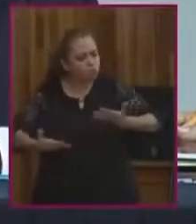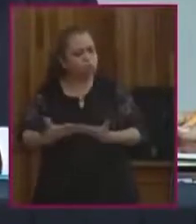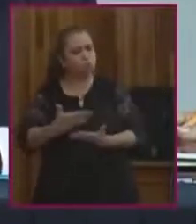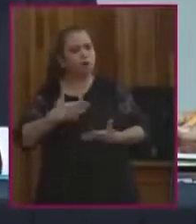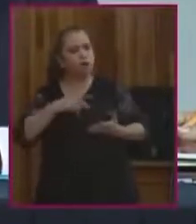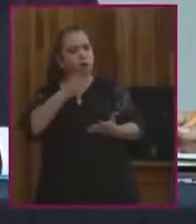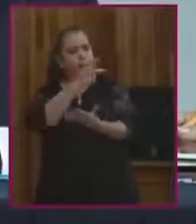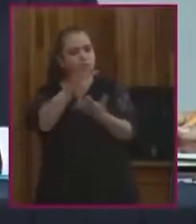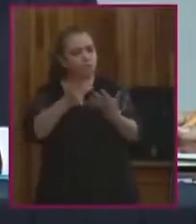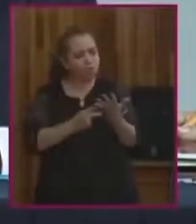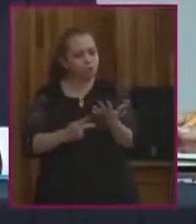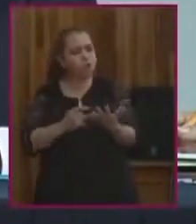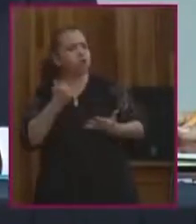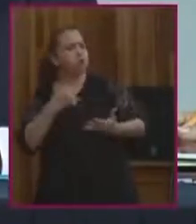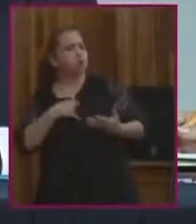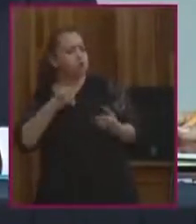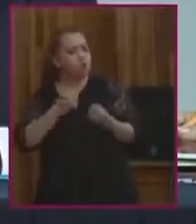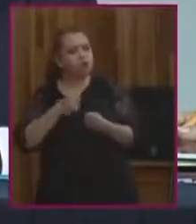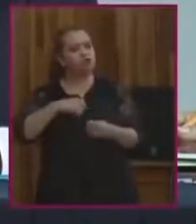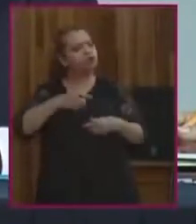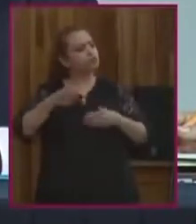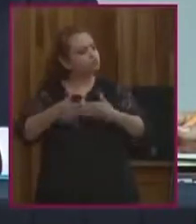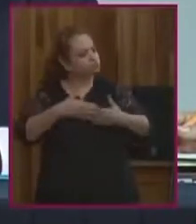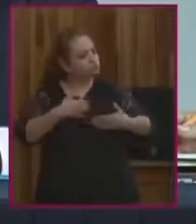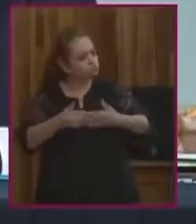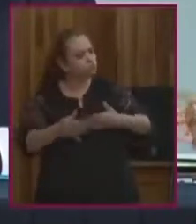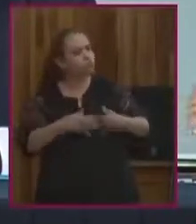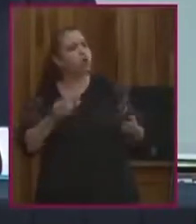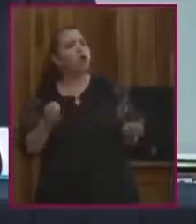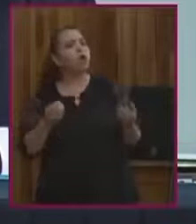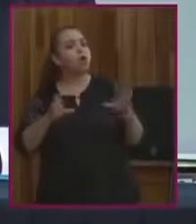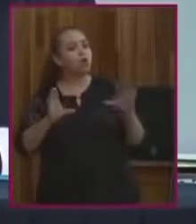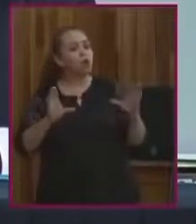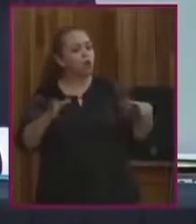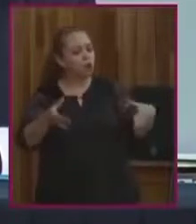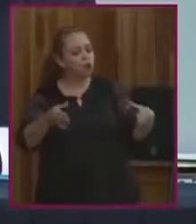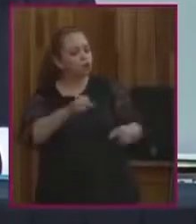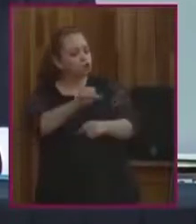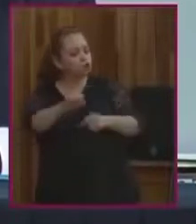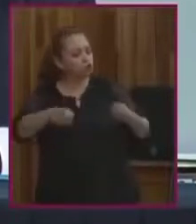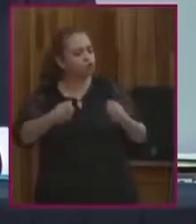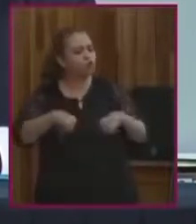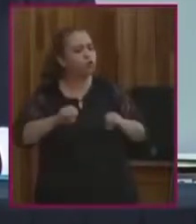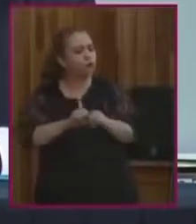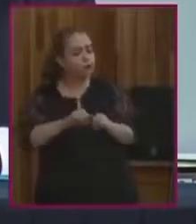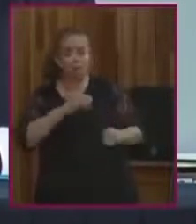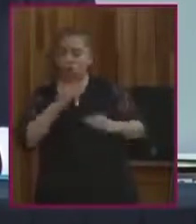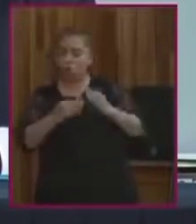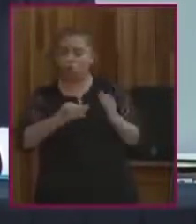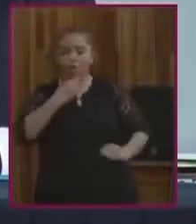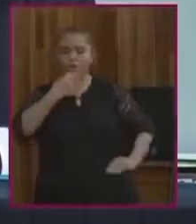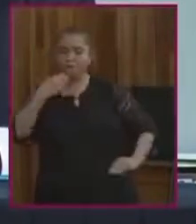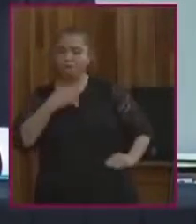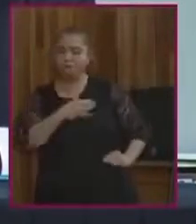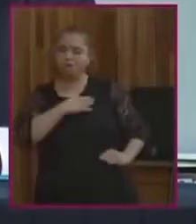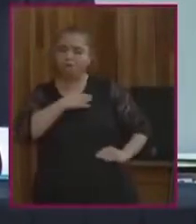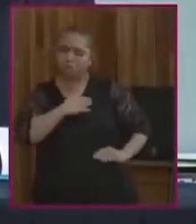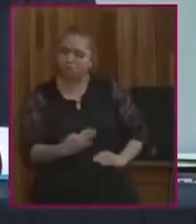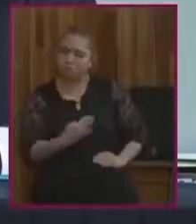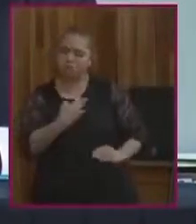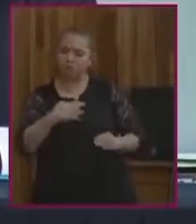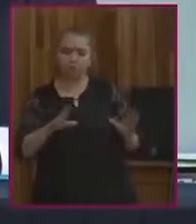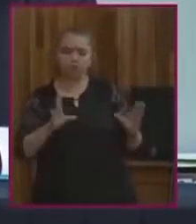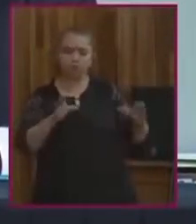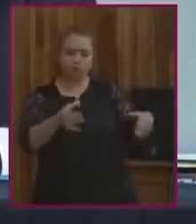de proyectos de investigación e innovación de contenido social y de bien público. Formar para que los educandos y los docentes